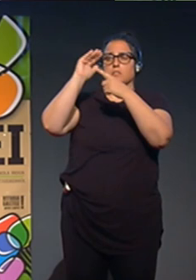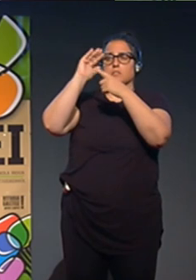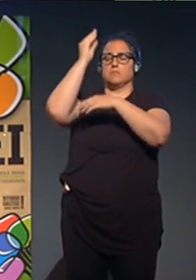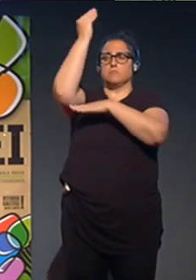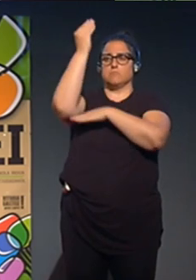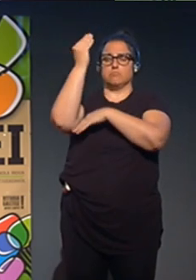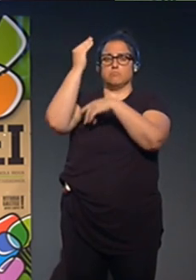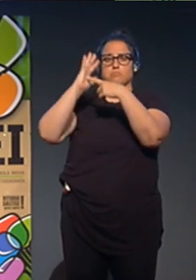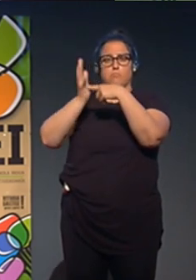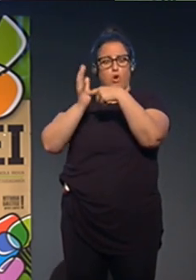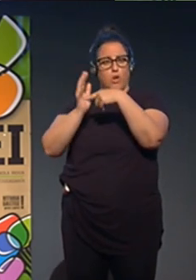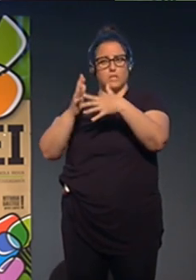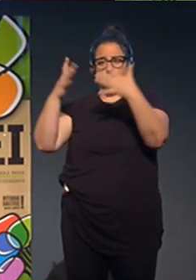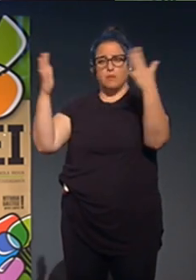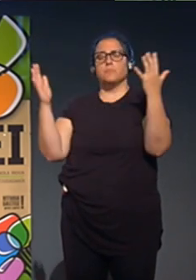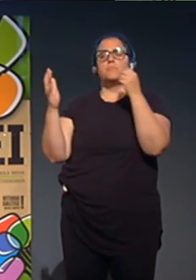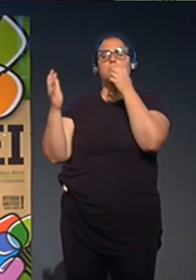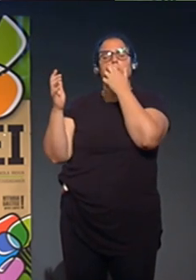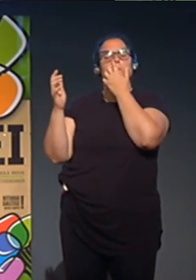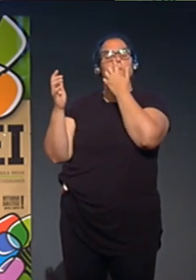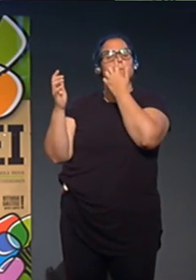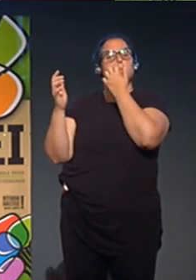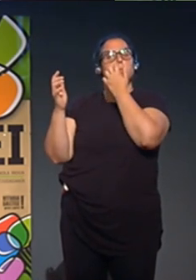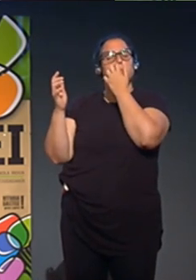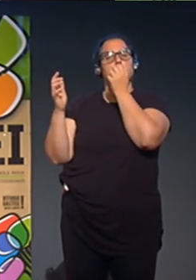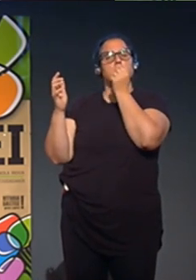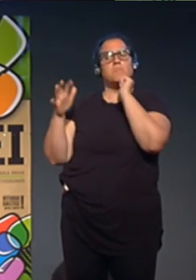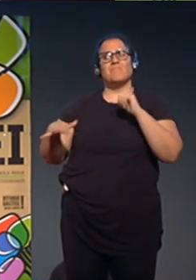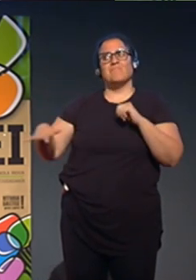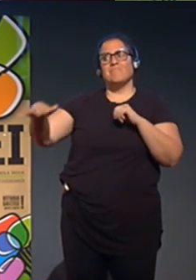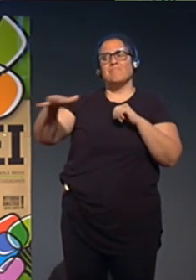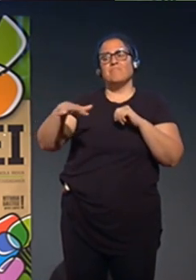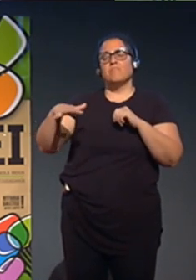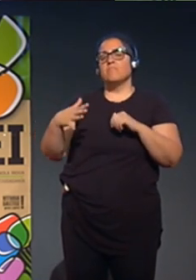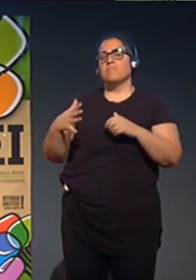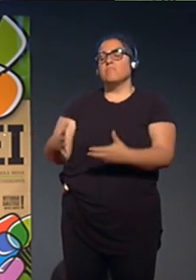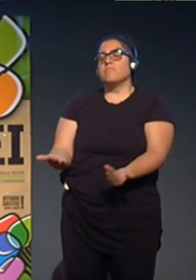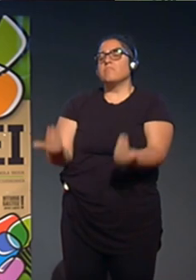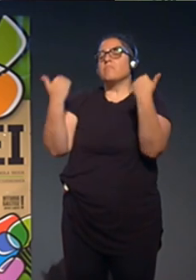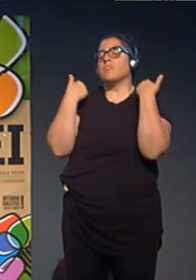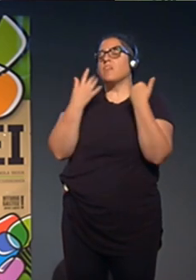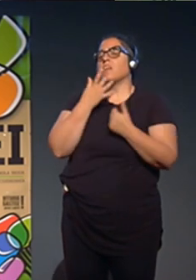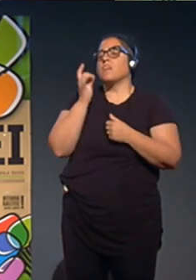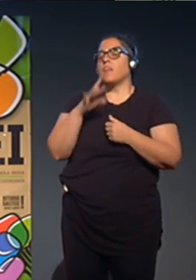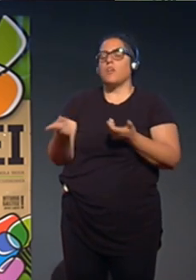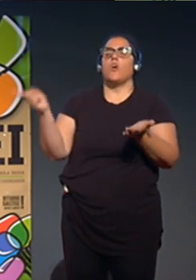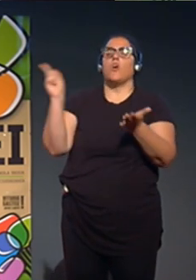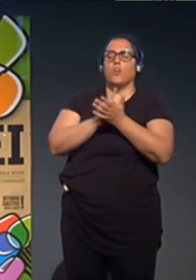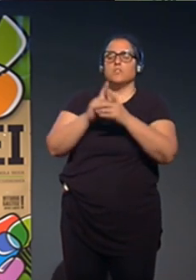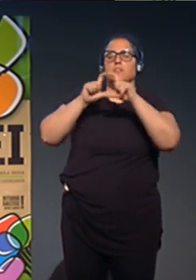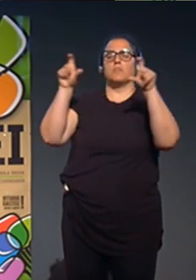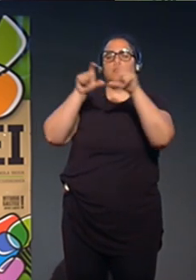eh molinos eólicos etcétera está en manos de pequeños de grandes multinacionales de nuevo